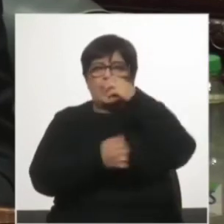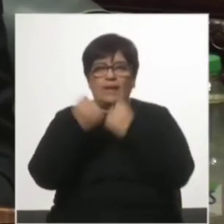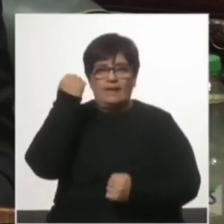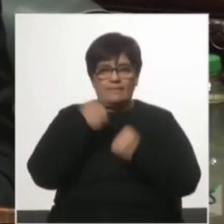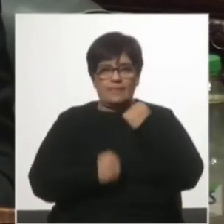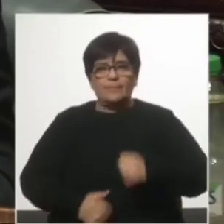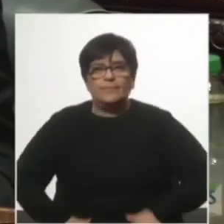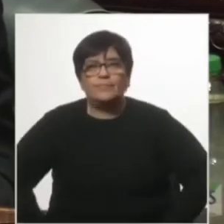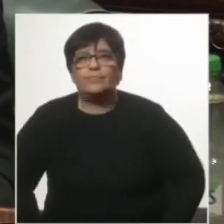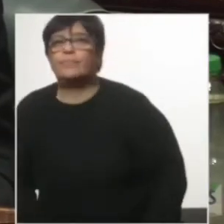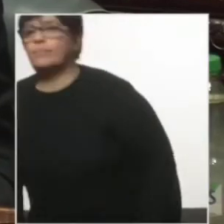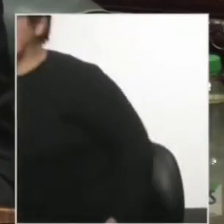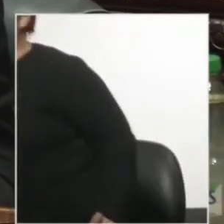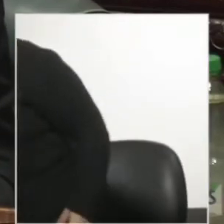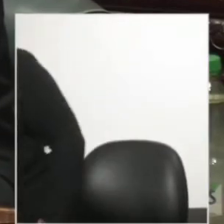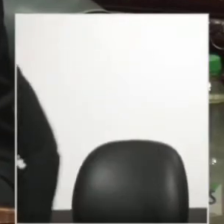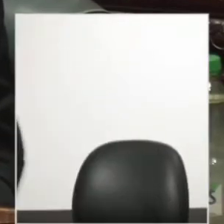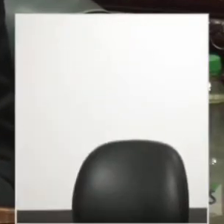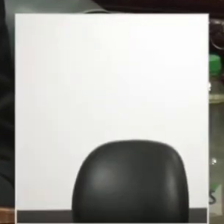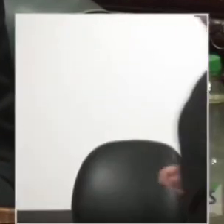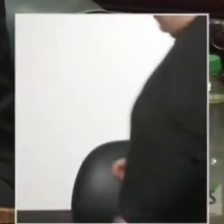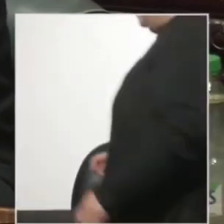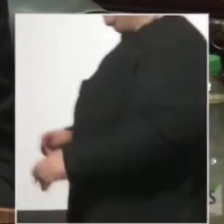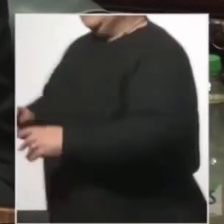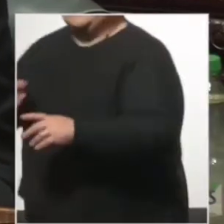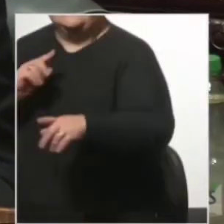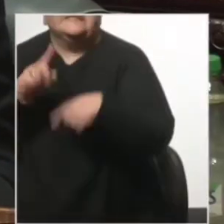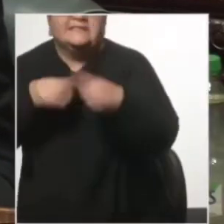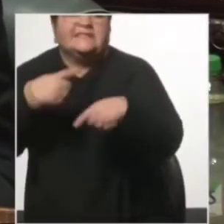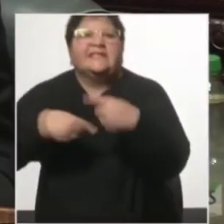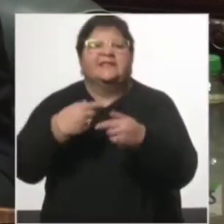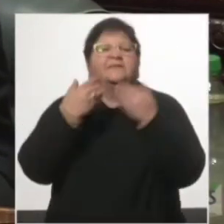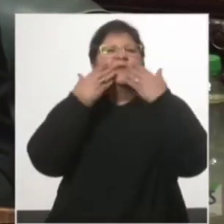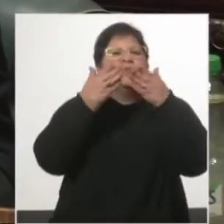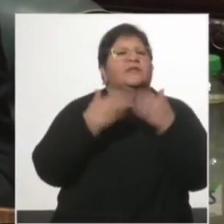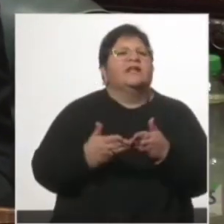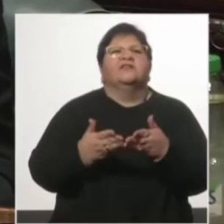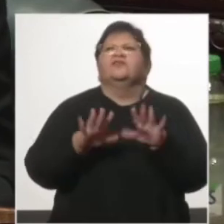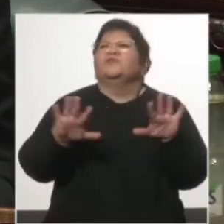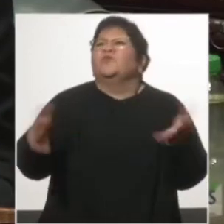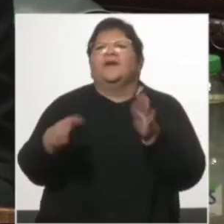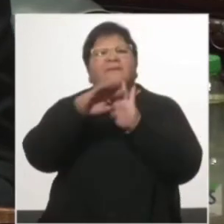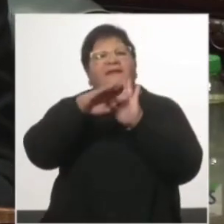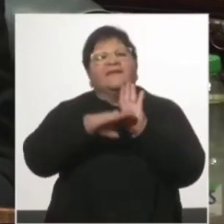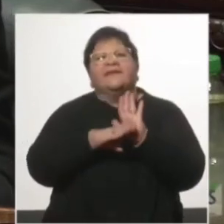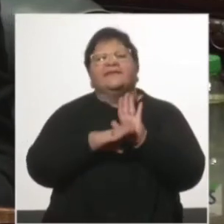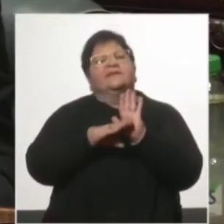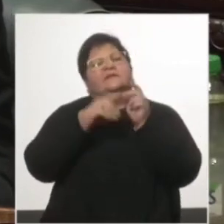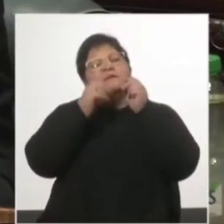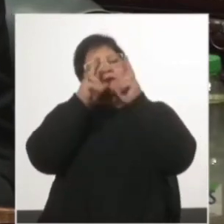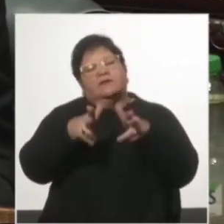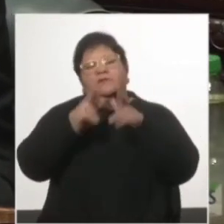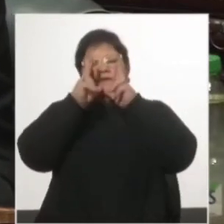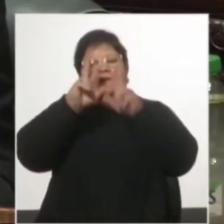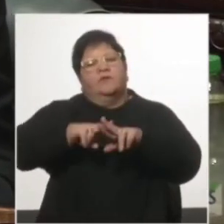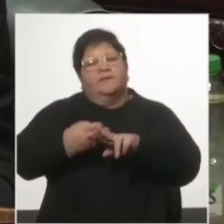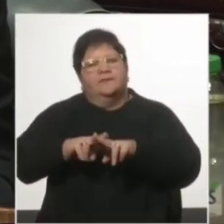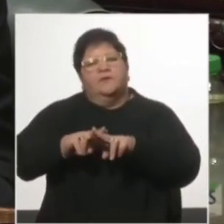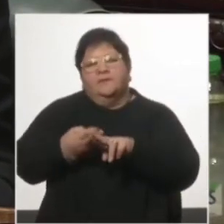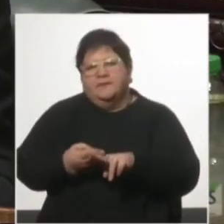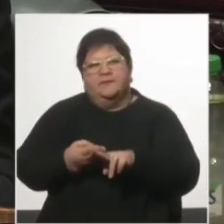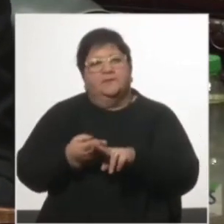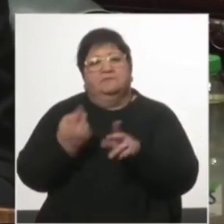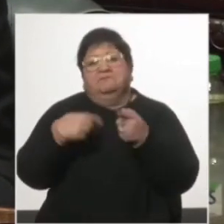económica. Se sigue preguntando cuáles eran las medidas que había. Nosotros lo dijimos hasta el cansancio, pero no